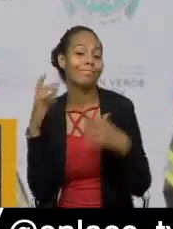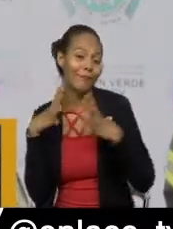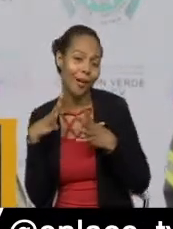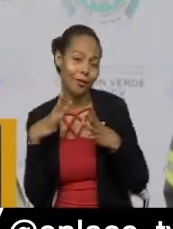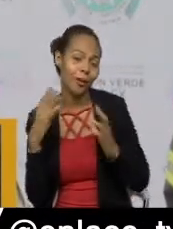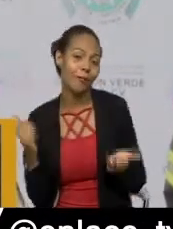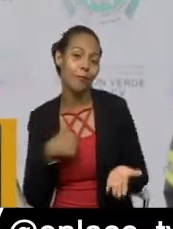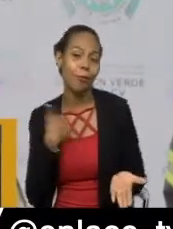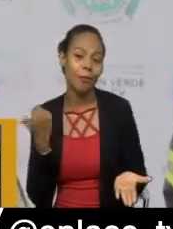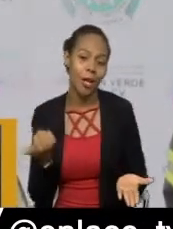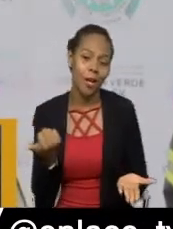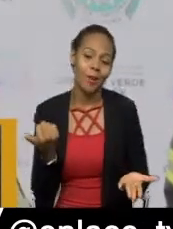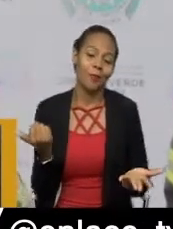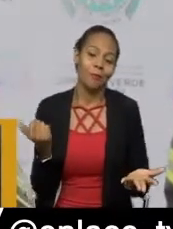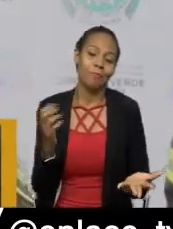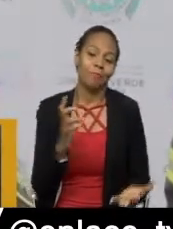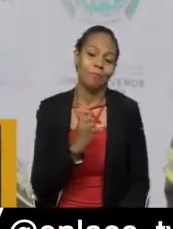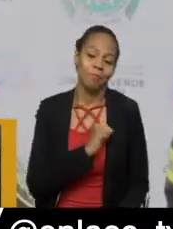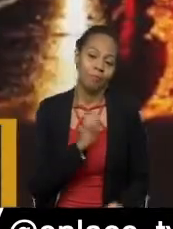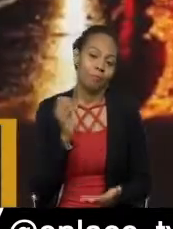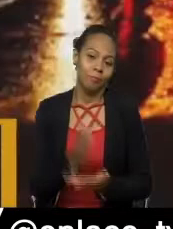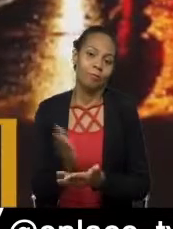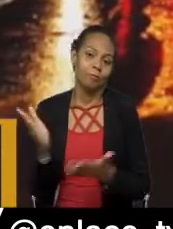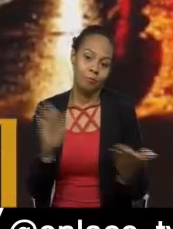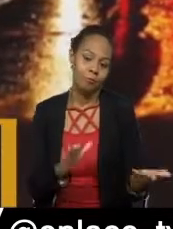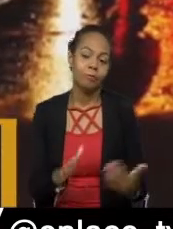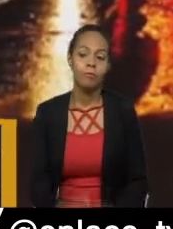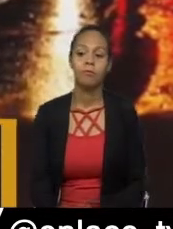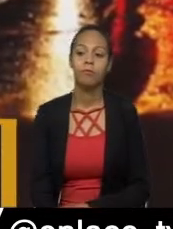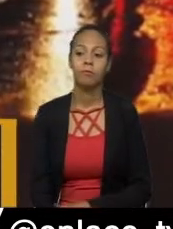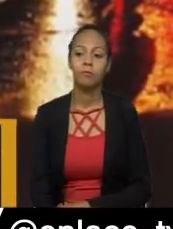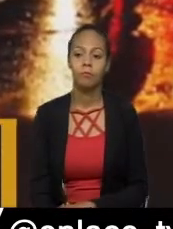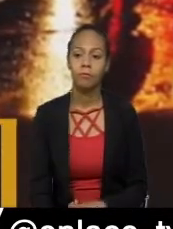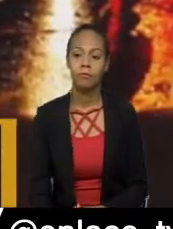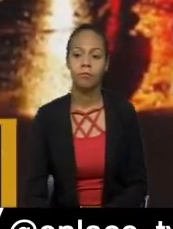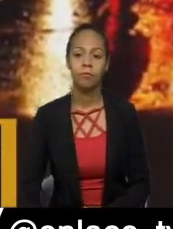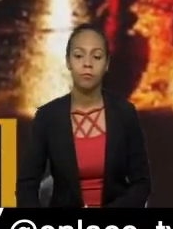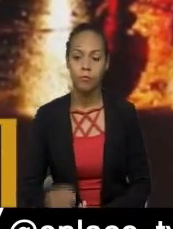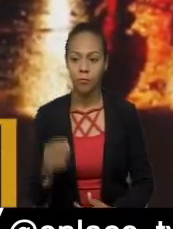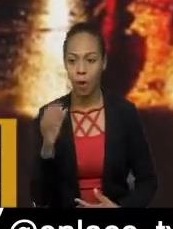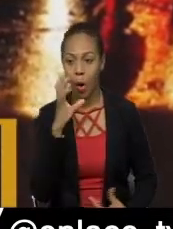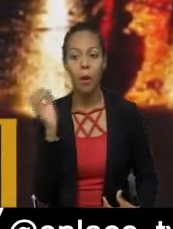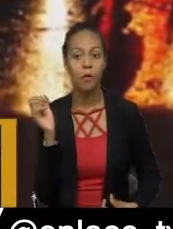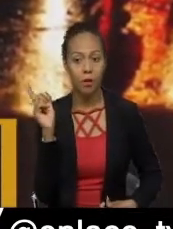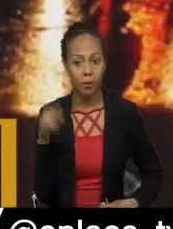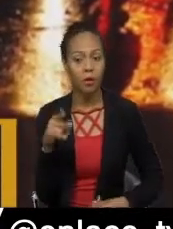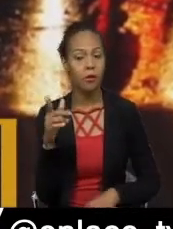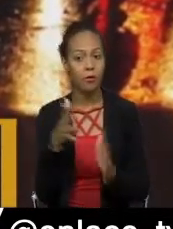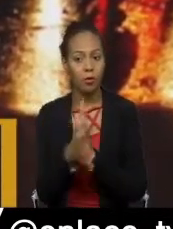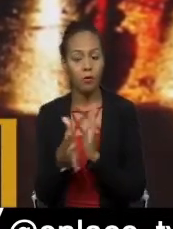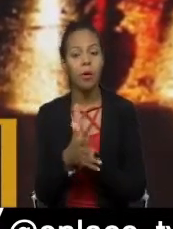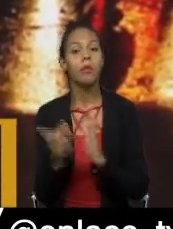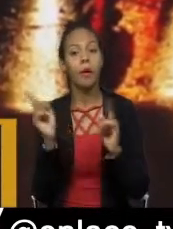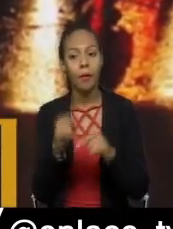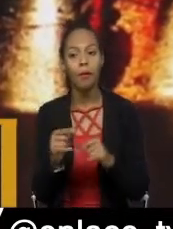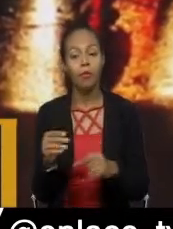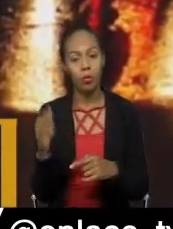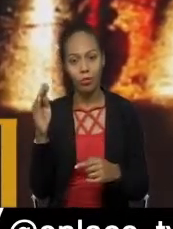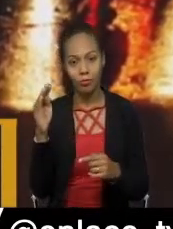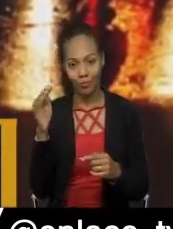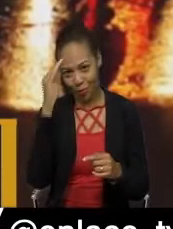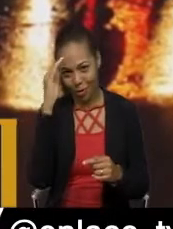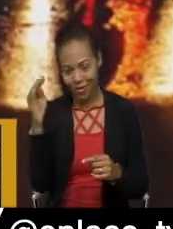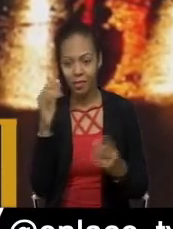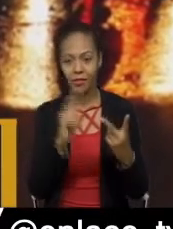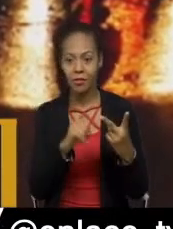y desafortunadamente perece en el accidente. Dentro de los heridos, agregó el oficial, también hay un patrullero de la policía y un